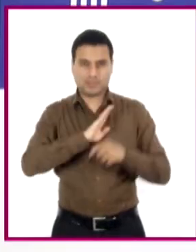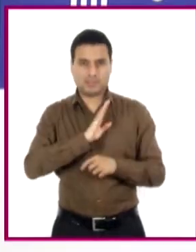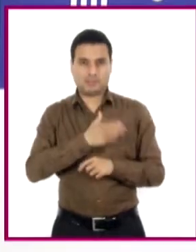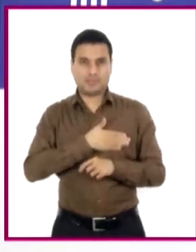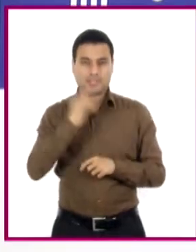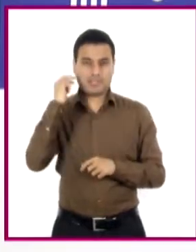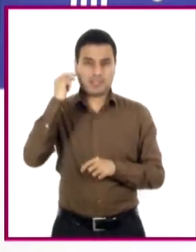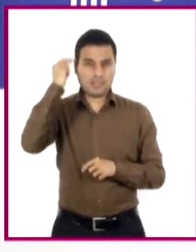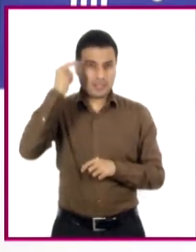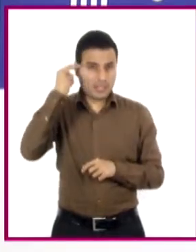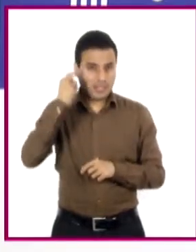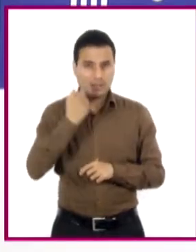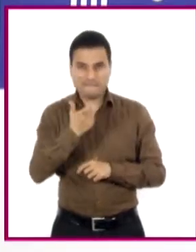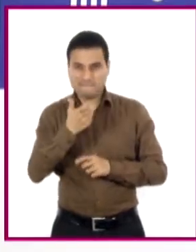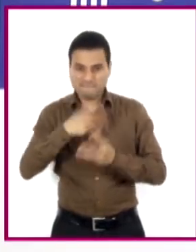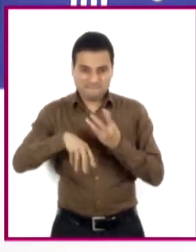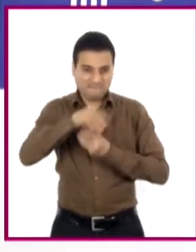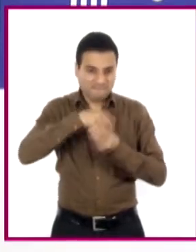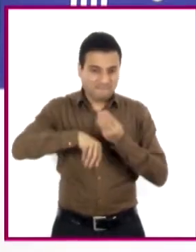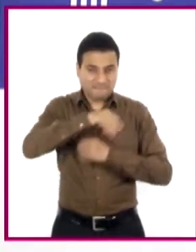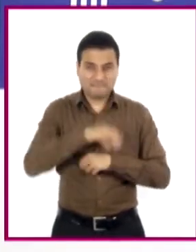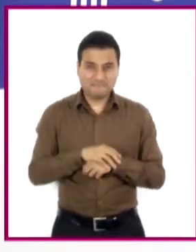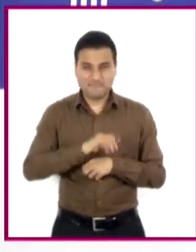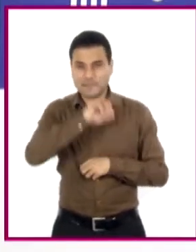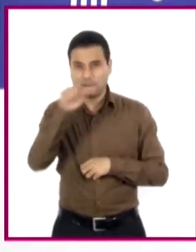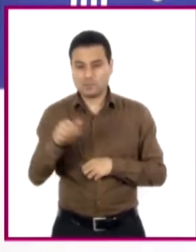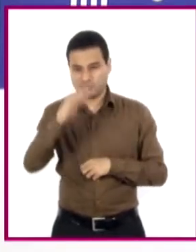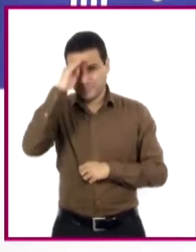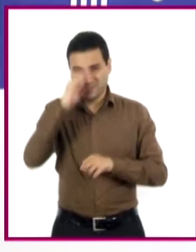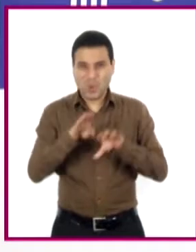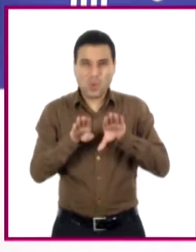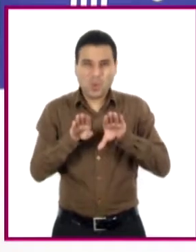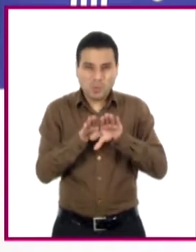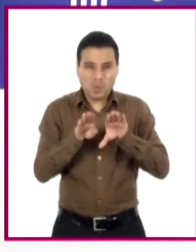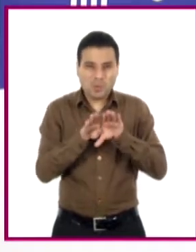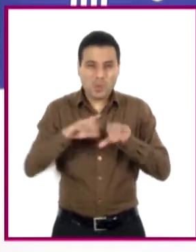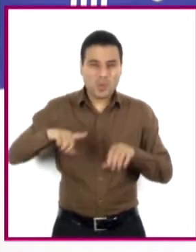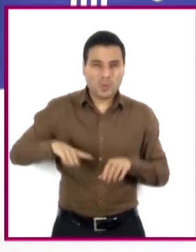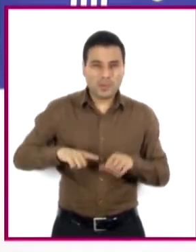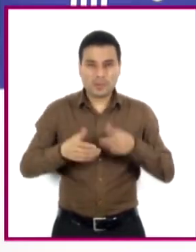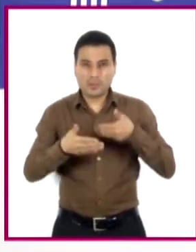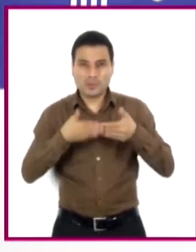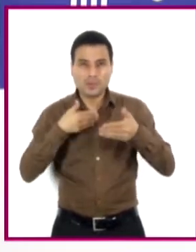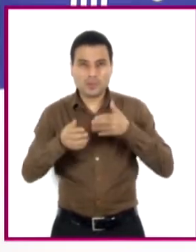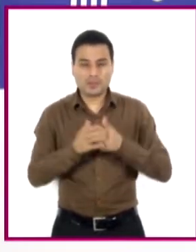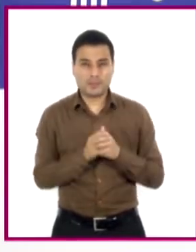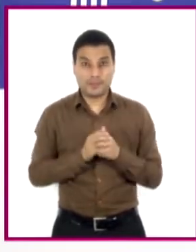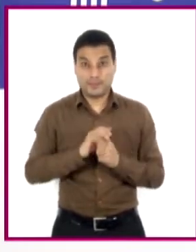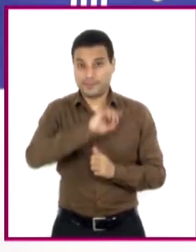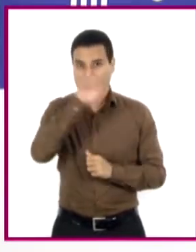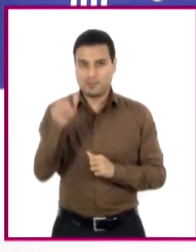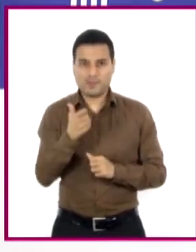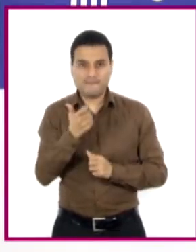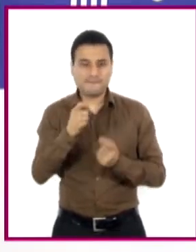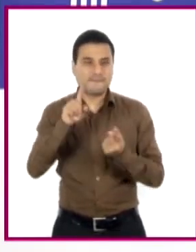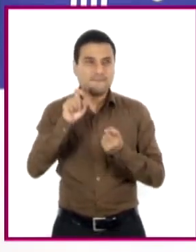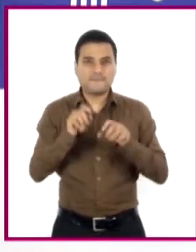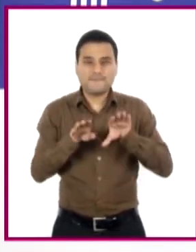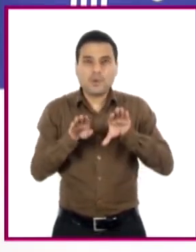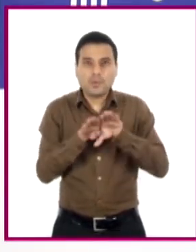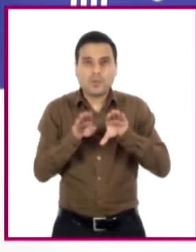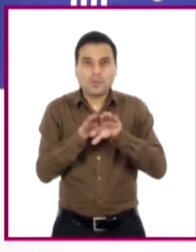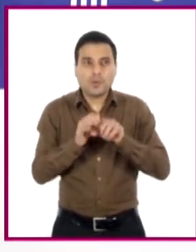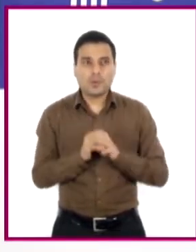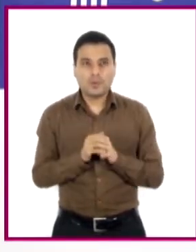con problemas económicos, por lo que buscaron modernizar el gobierno y obtener más recursos de sus